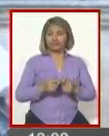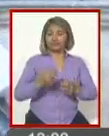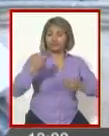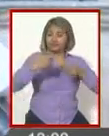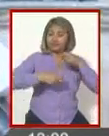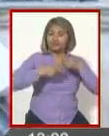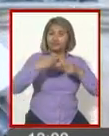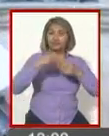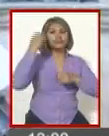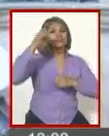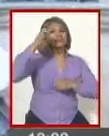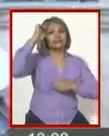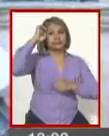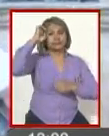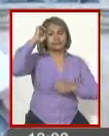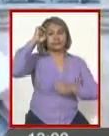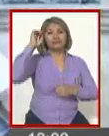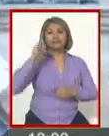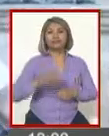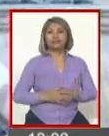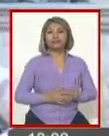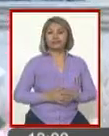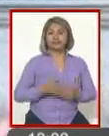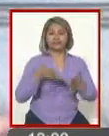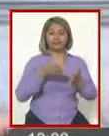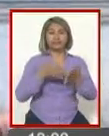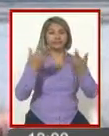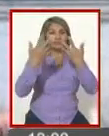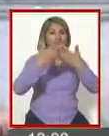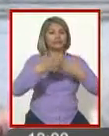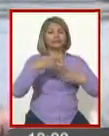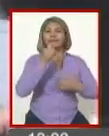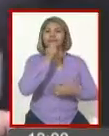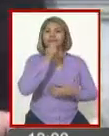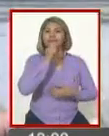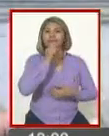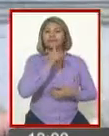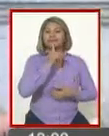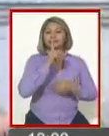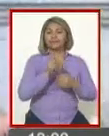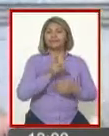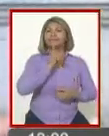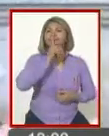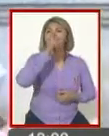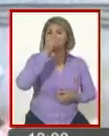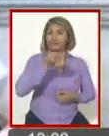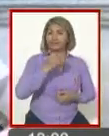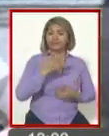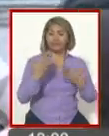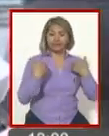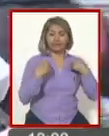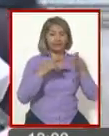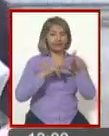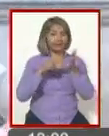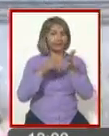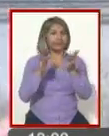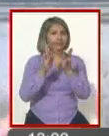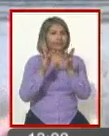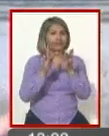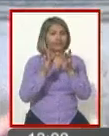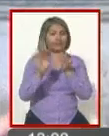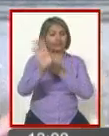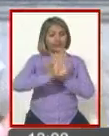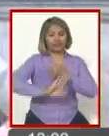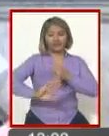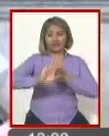pleito entre el Estado y en este caso contra las empresas privadas aseguradoras, que por supuesto este tiene que ver directamente en